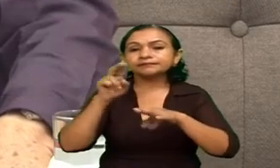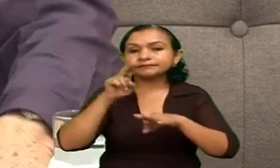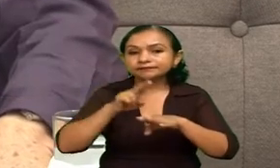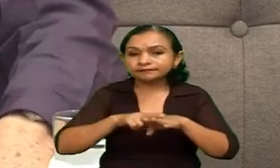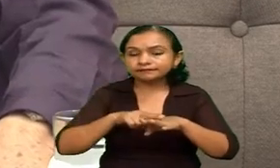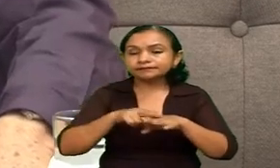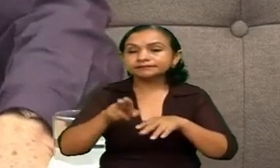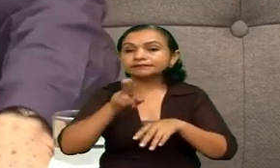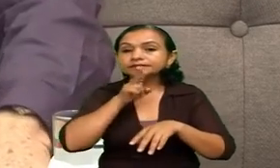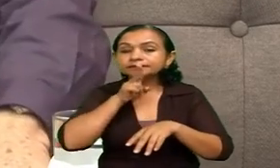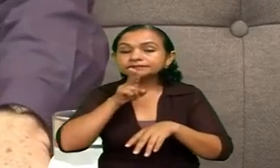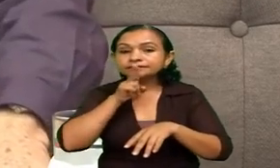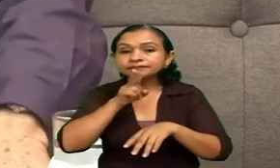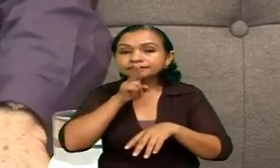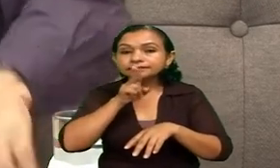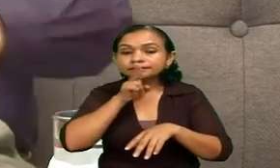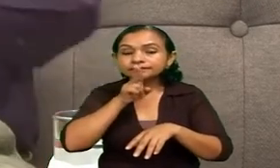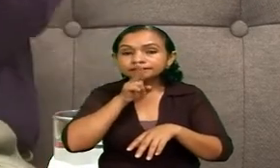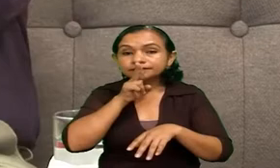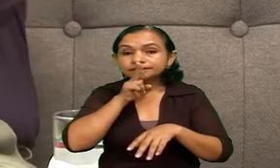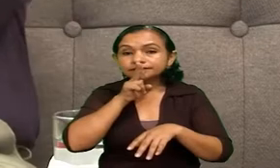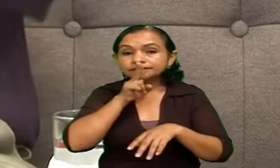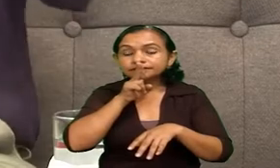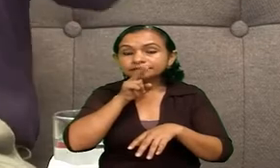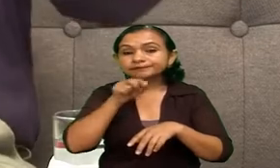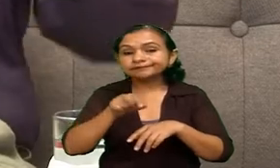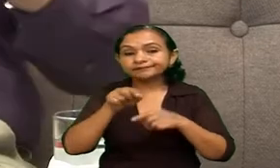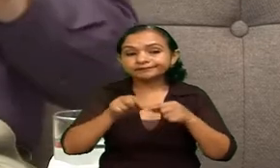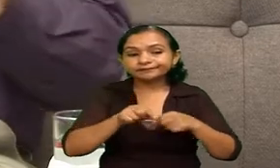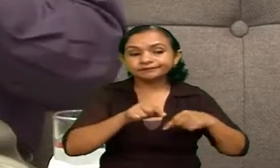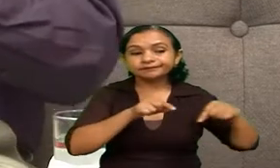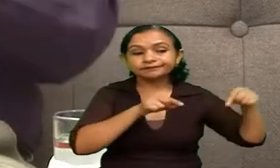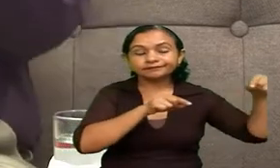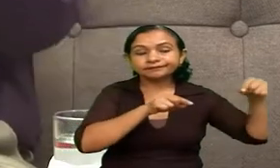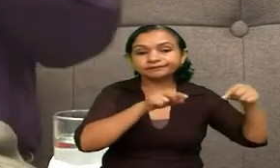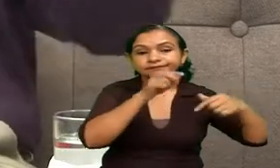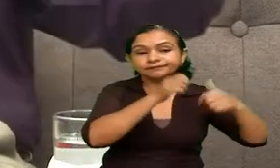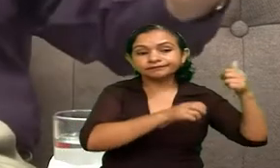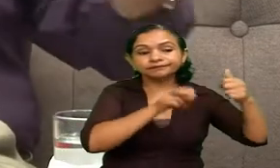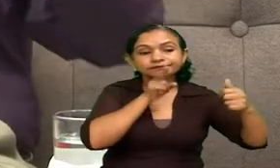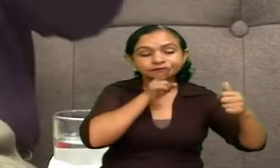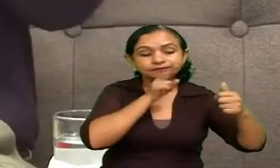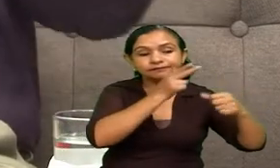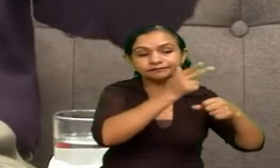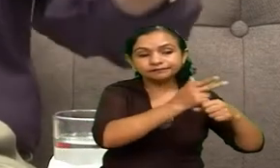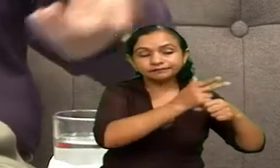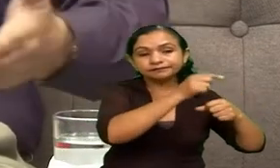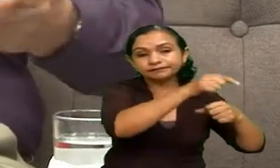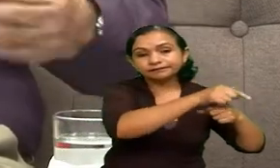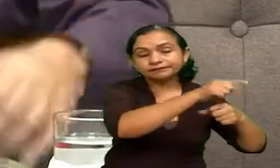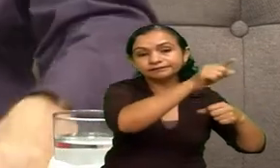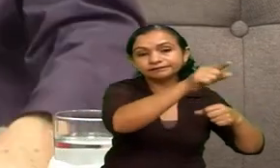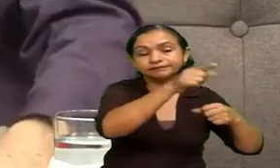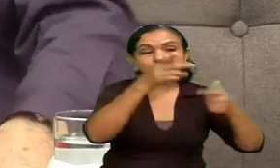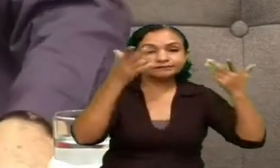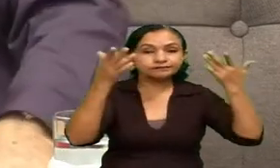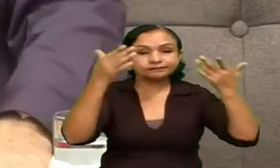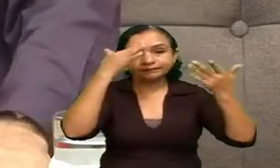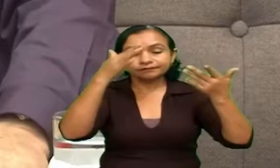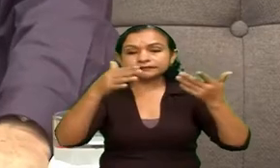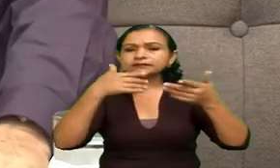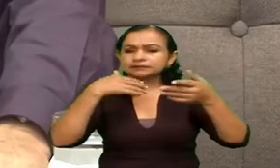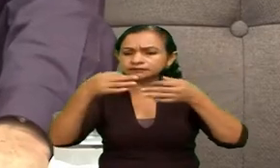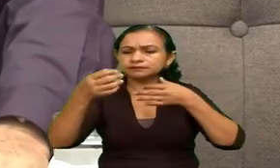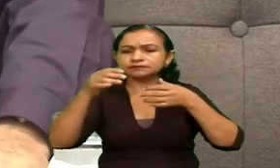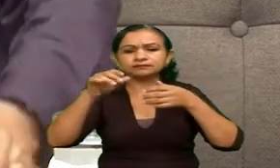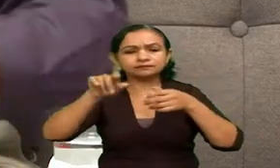da en Honduras, y lógicamente esto repercute al resto de los países. Eso porque lo dijimos en radio ya y en los medios, así ¿verdad? Así,